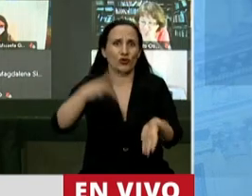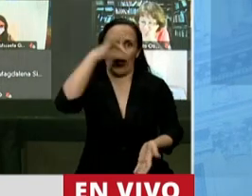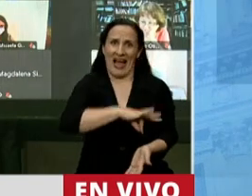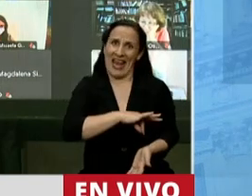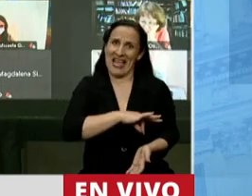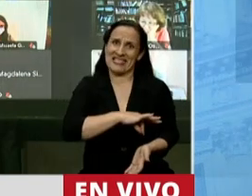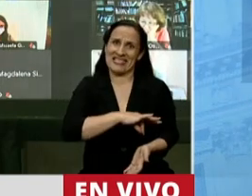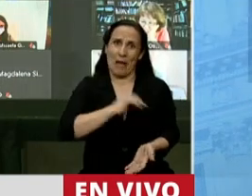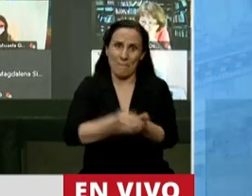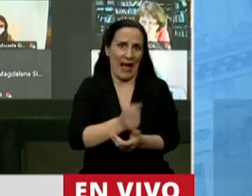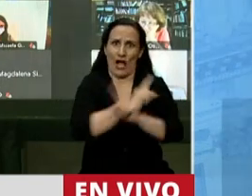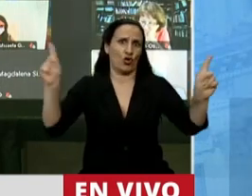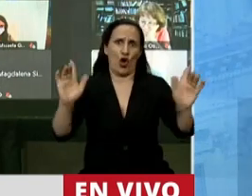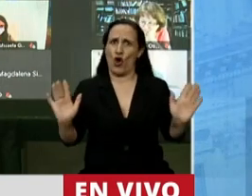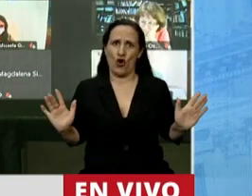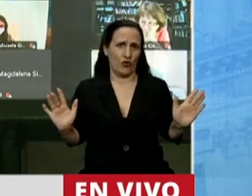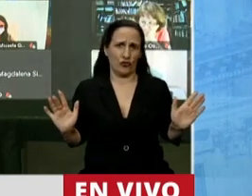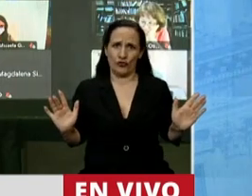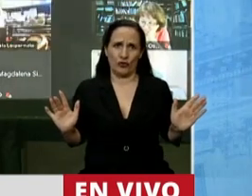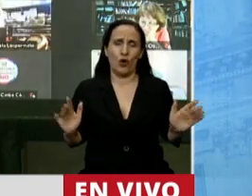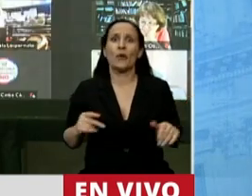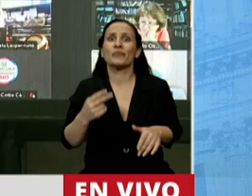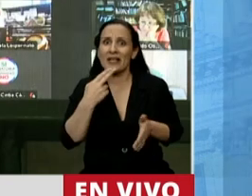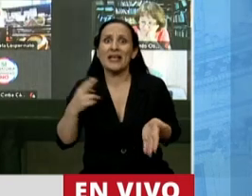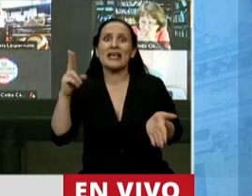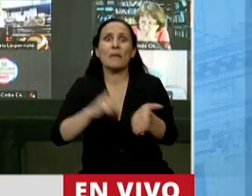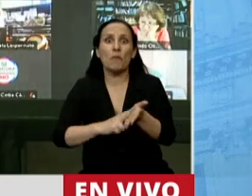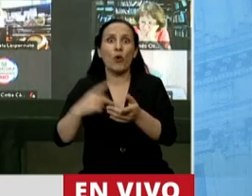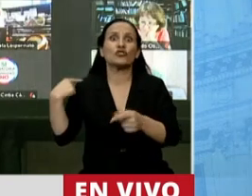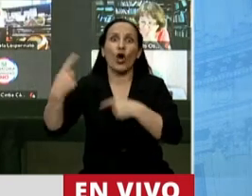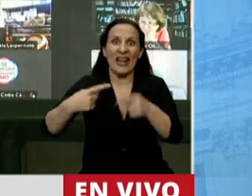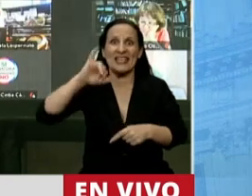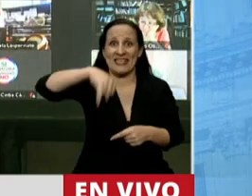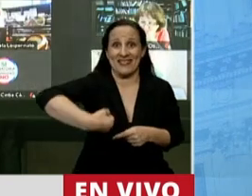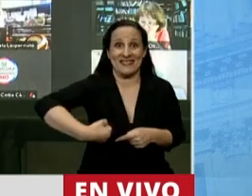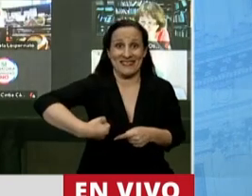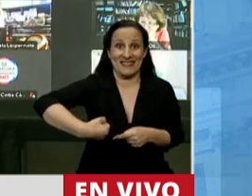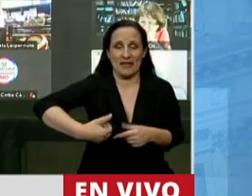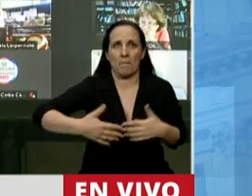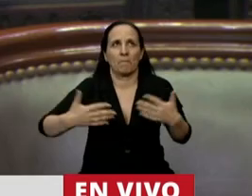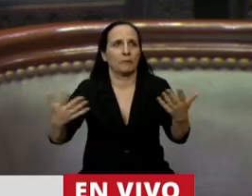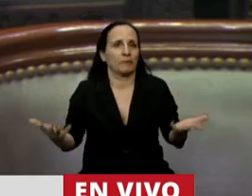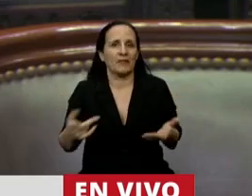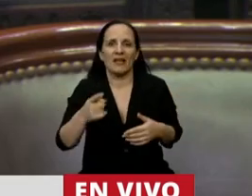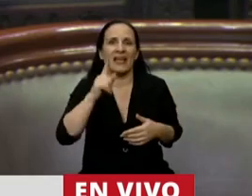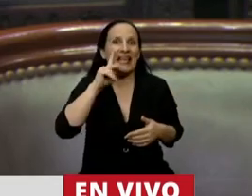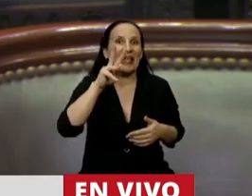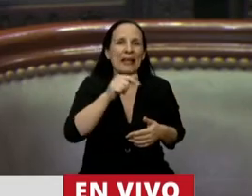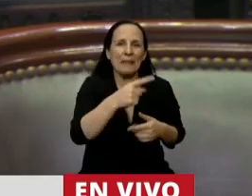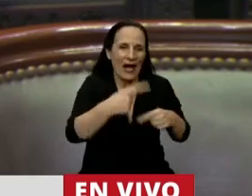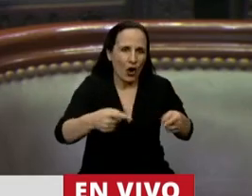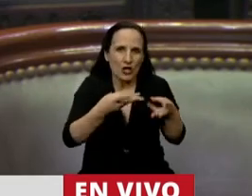ganancias, donde, por ejemplo, exista un impuesto a la herencia, donde no tenga IVA la